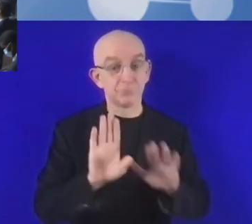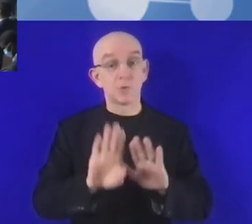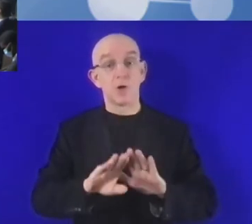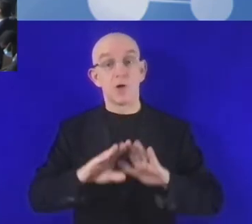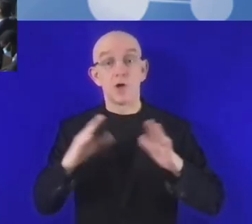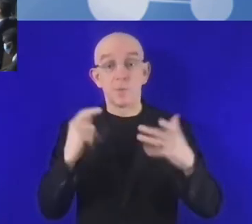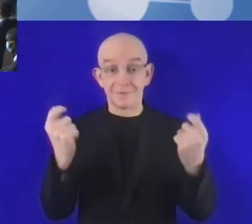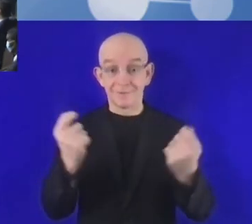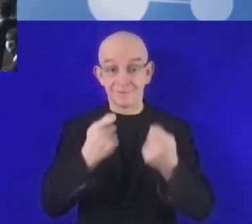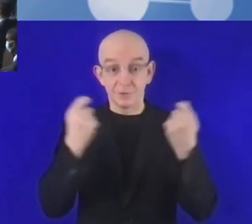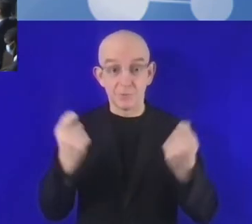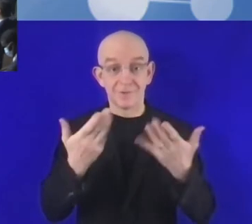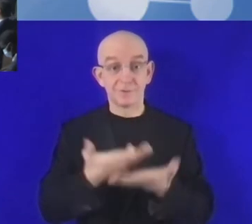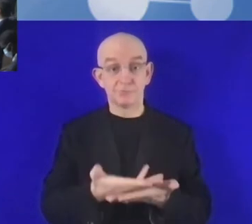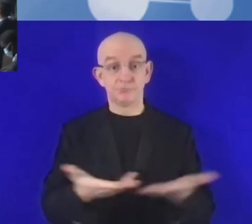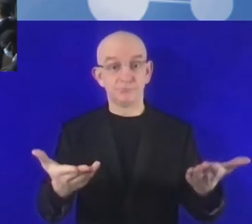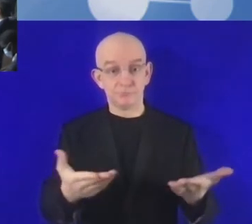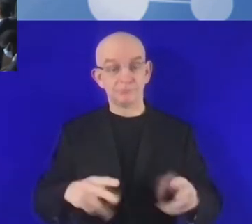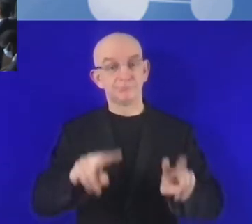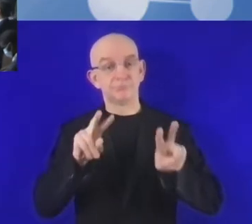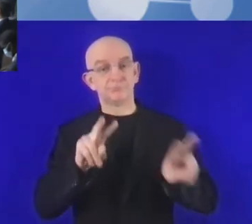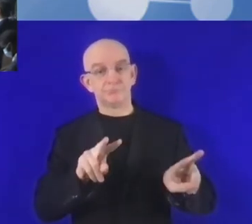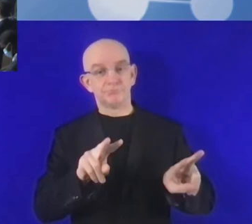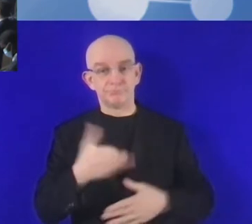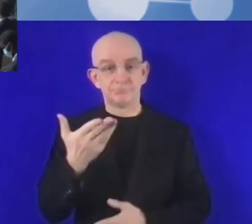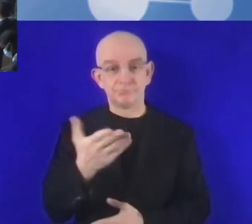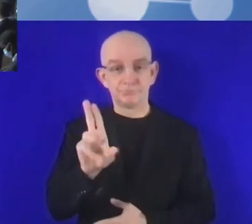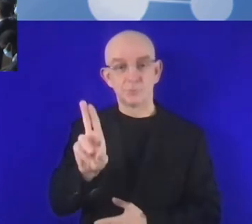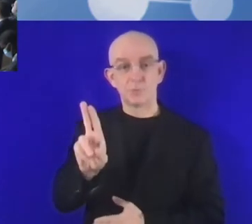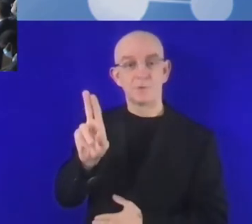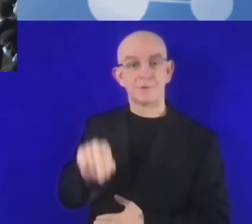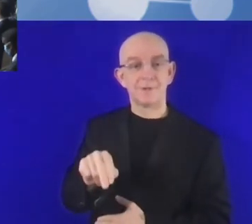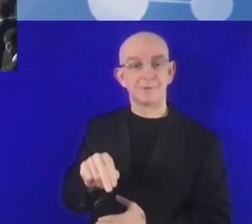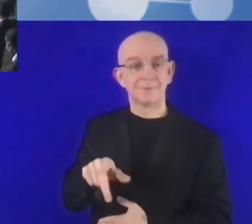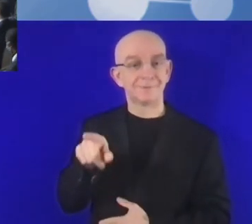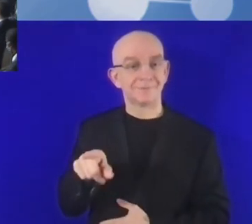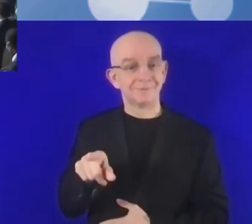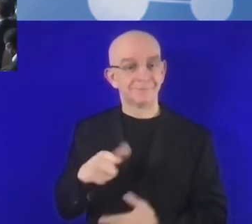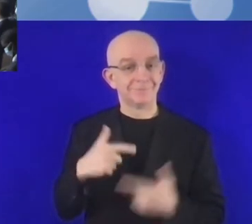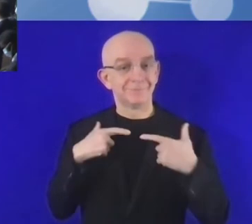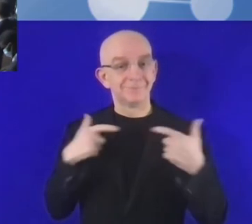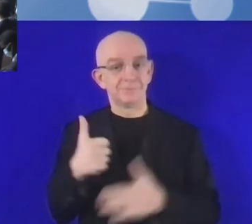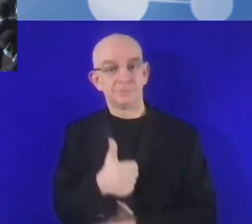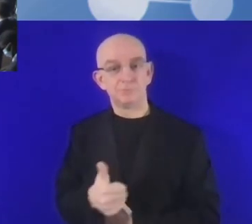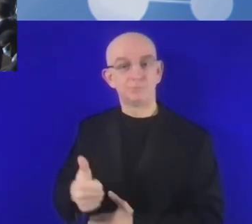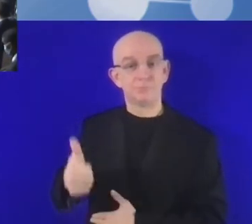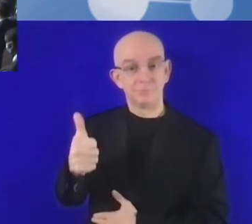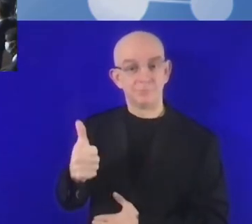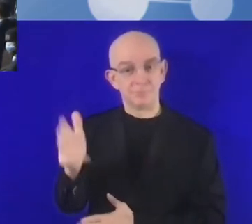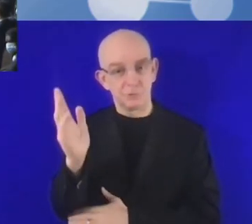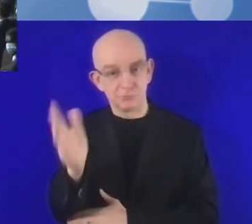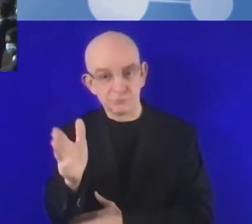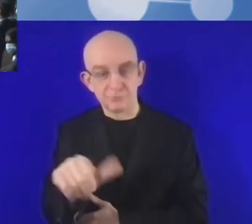También durante esta ceremonia tomará la palabra el señor Antonio Guterres, el secretario general de la ONU, y también